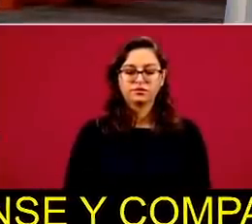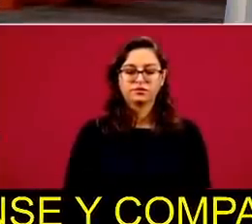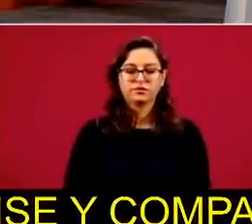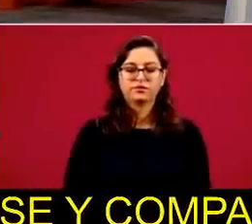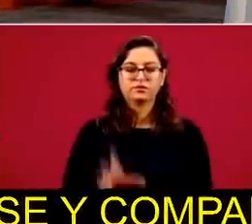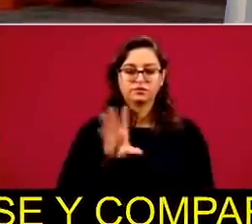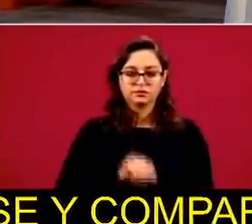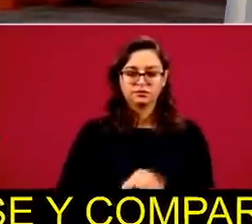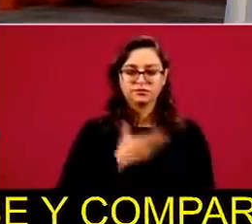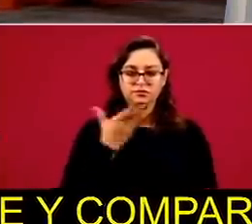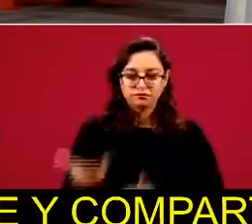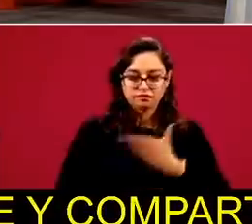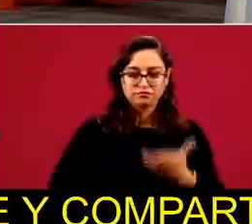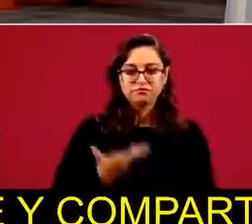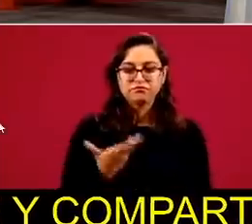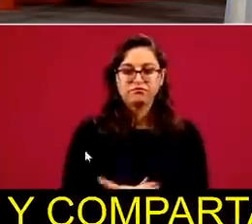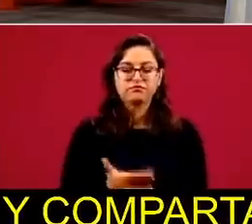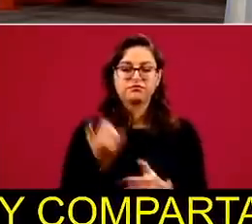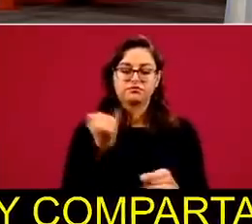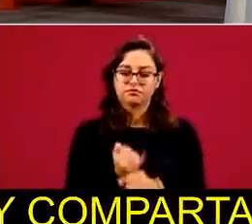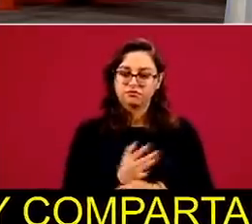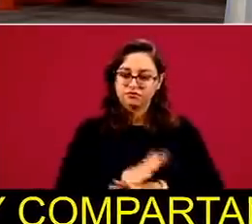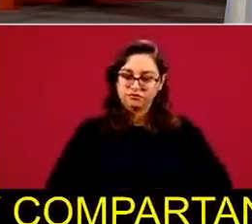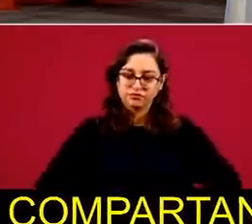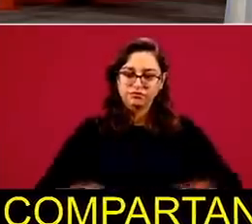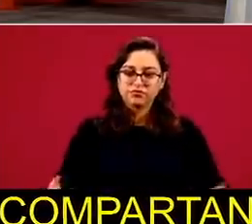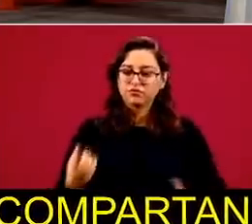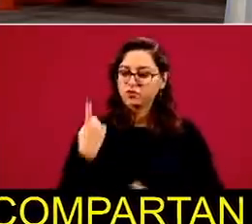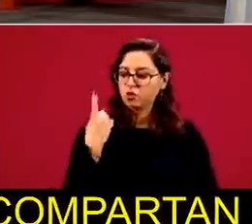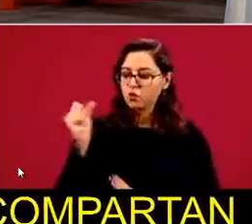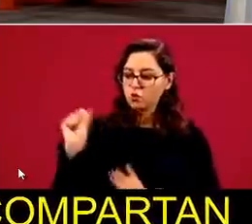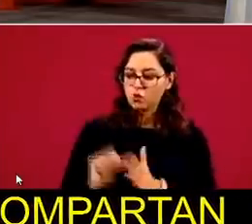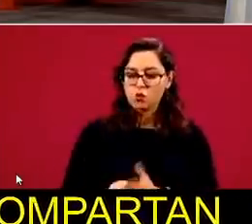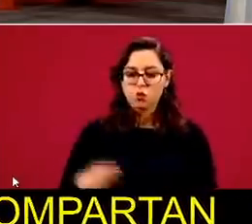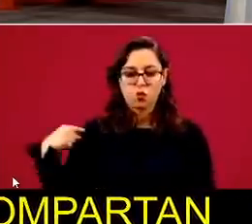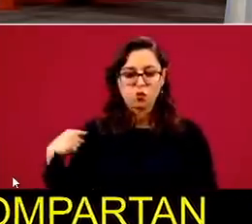puedes presentar el reporte mensual